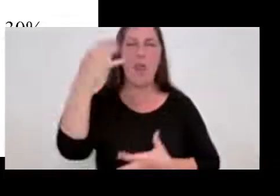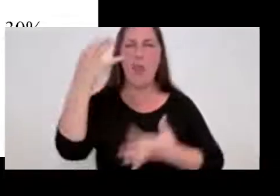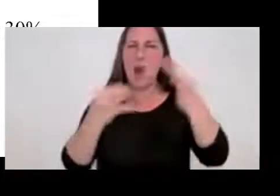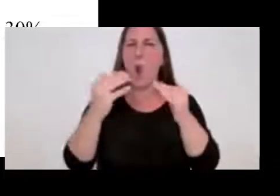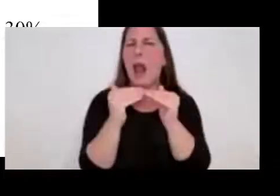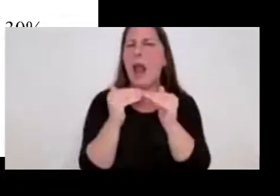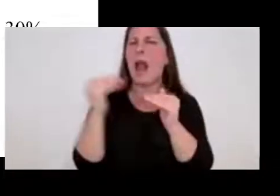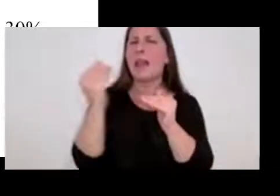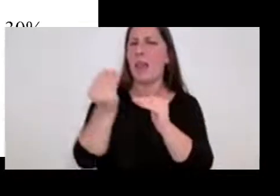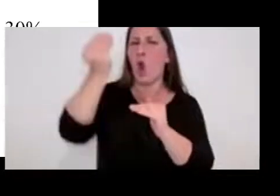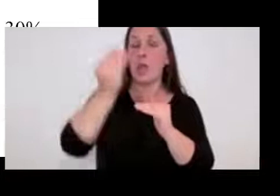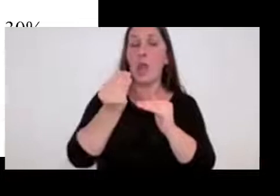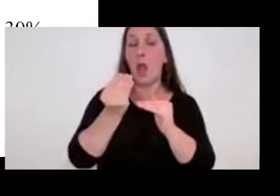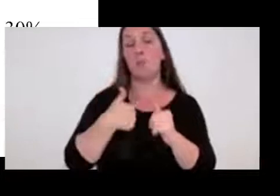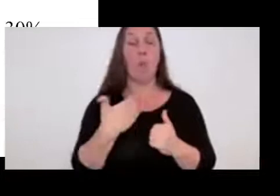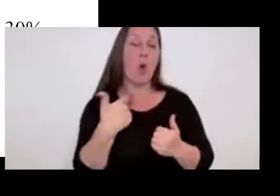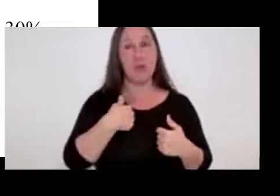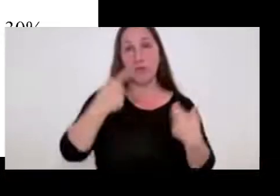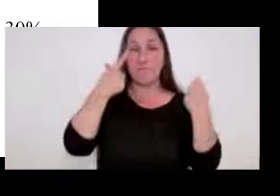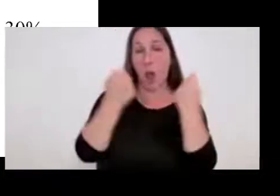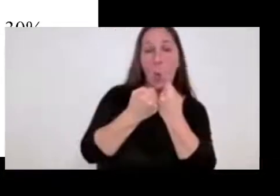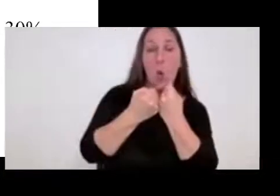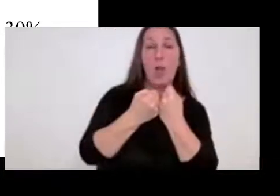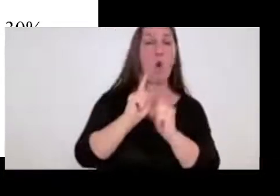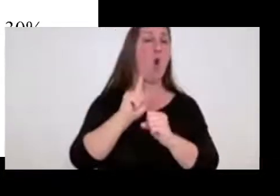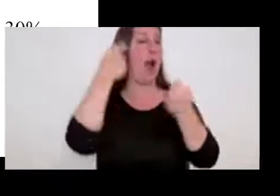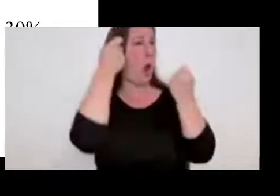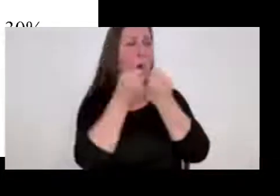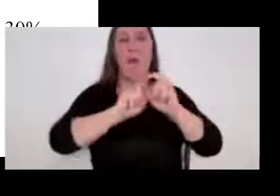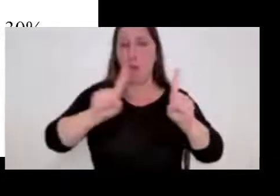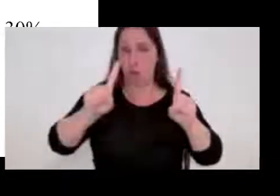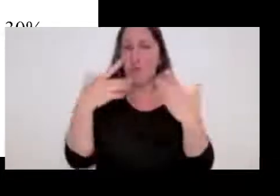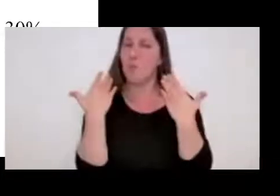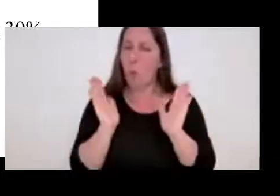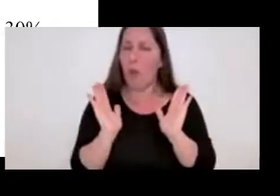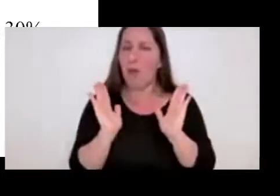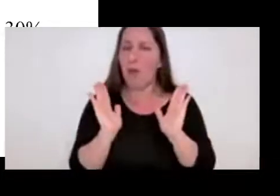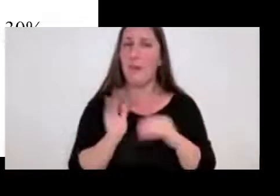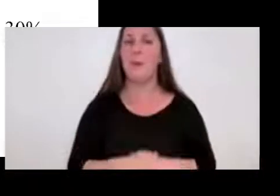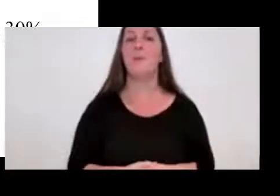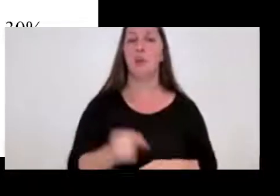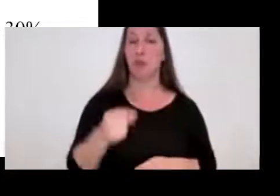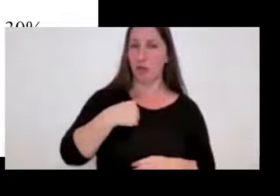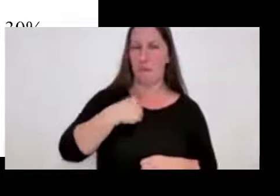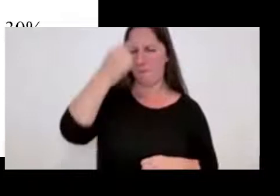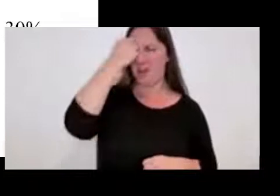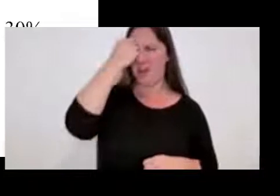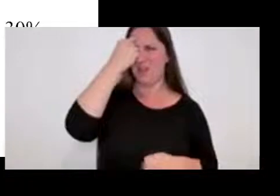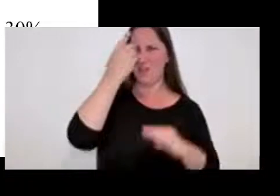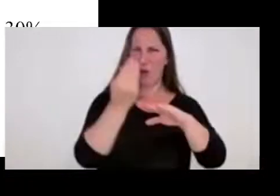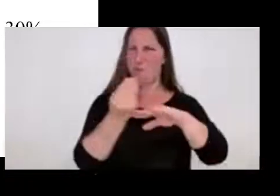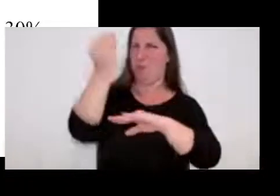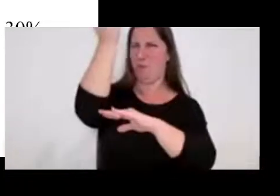puedo estar de acuerdo o puedo tener disidencia. Si entiendo que no corresponde esa